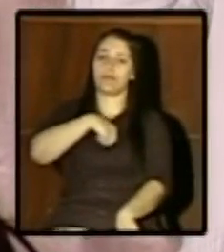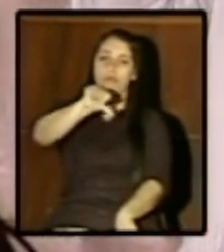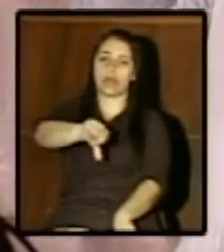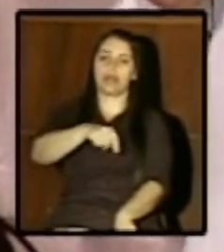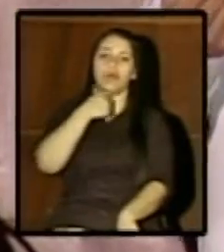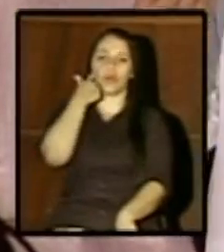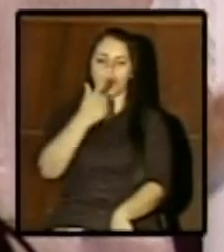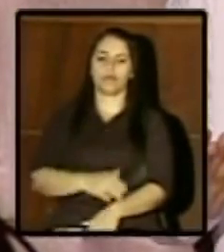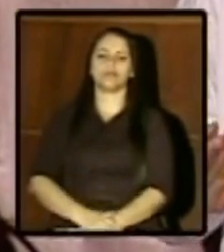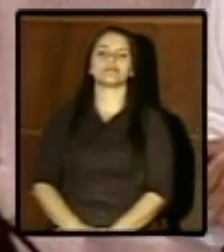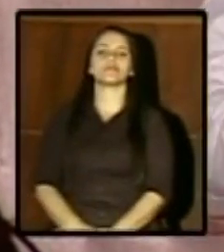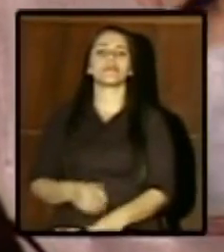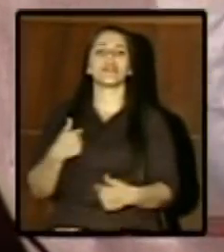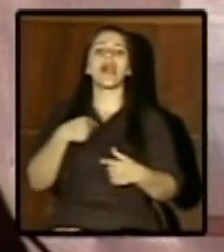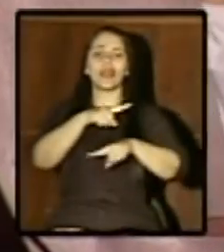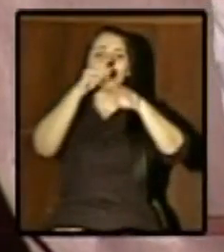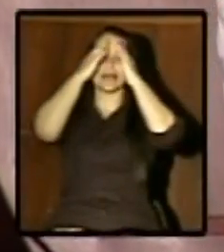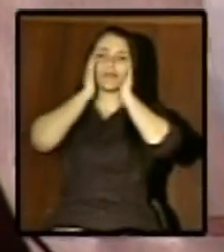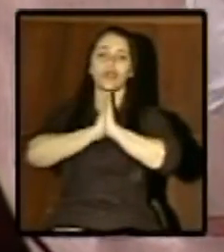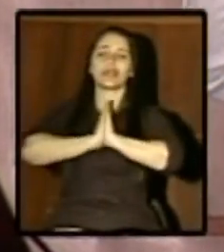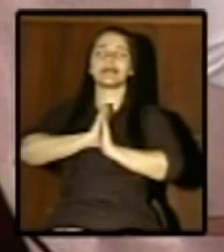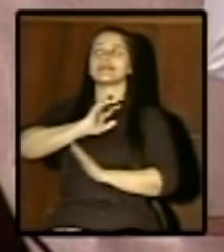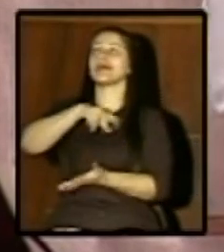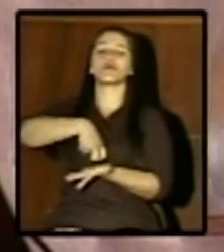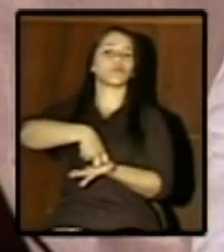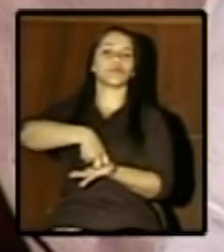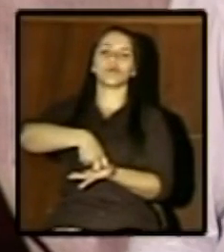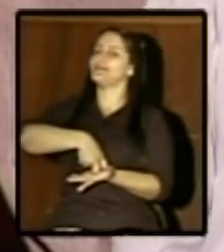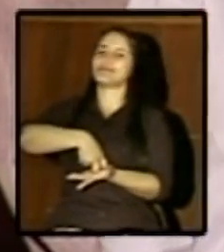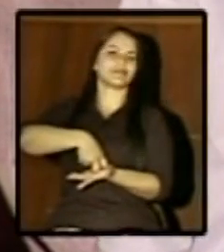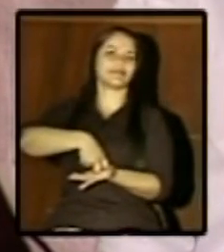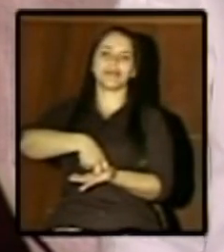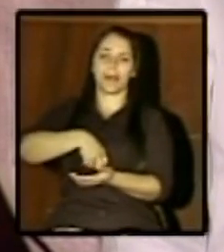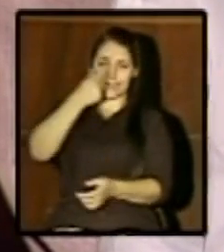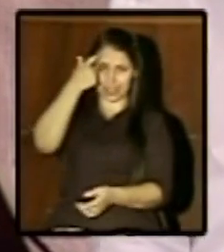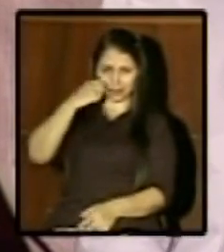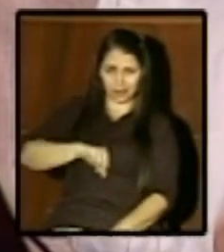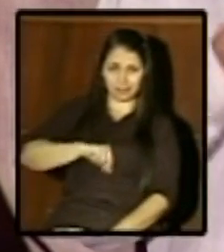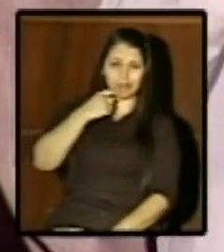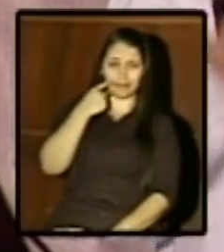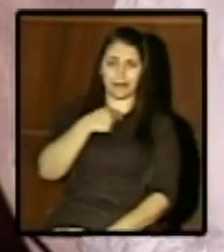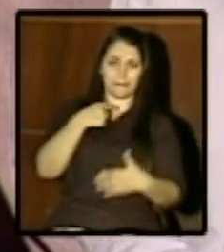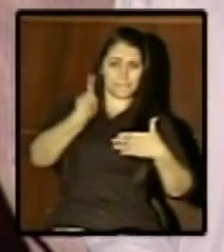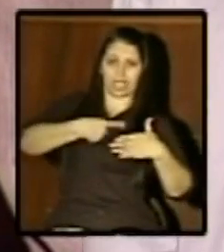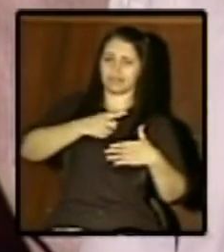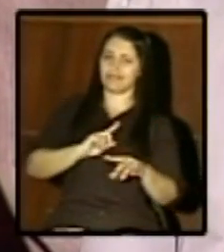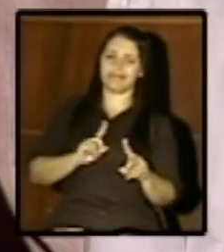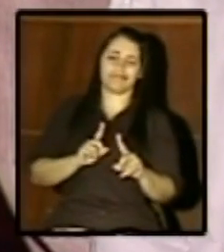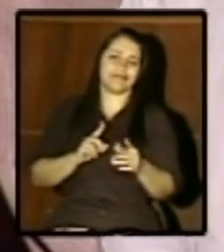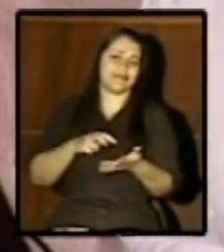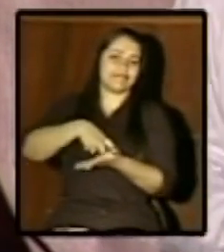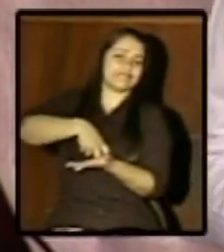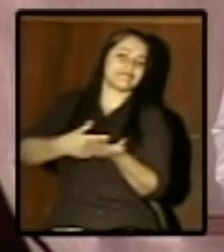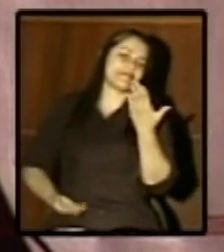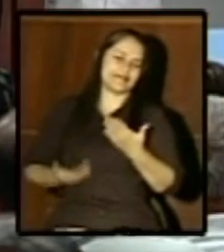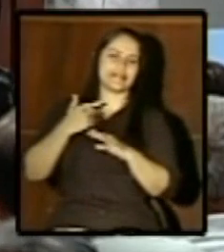sentados, pero arrodillarse, cero, muy malo, muy malo. Yo tengo pacientes monjitas que ya dejaron de arrodillarse y